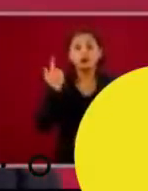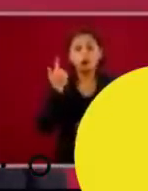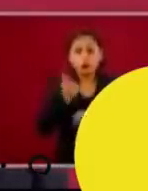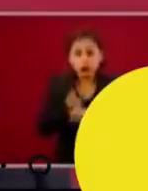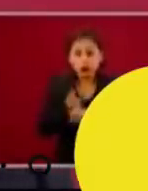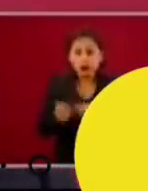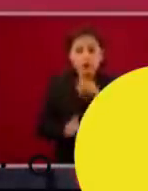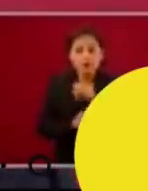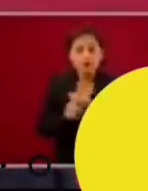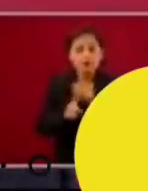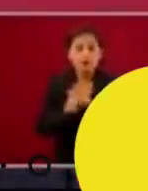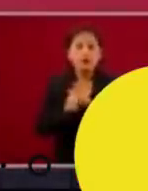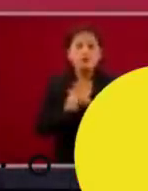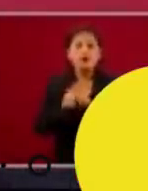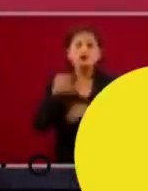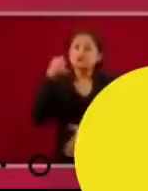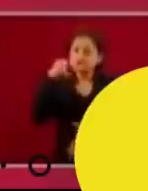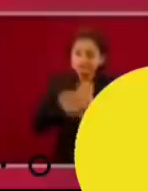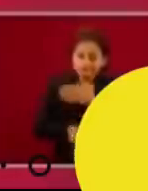originan